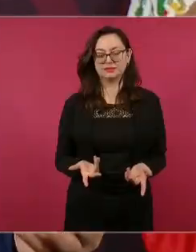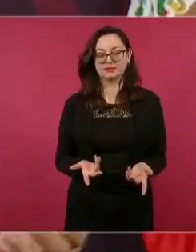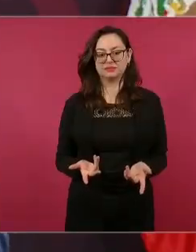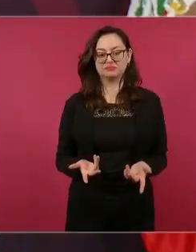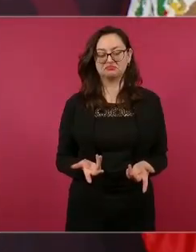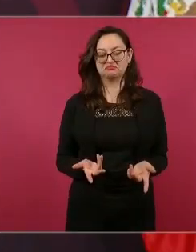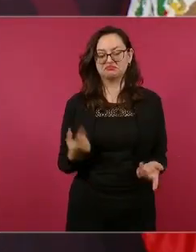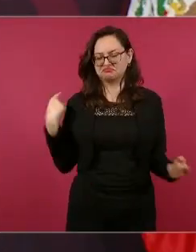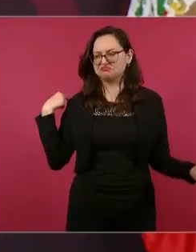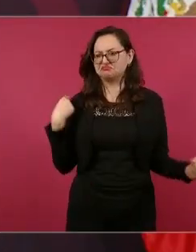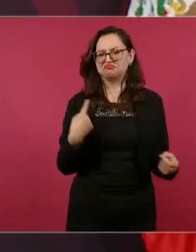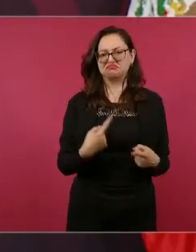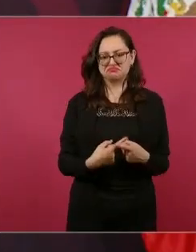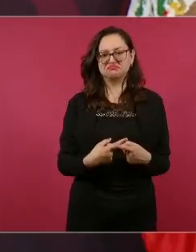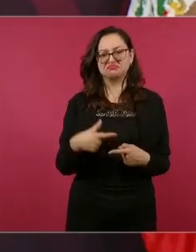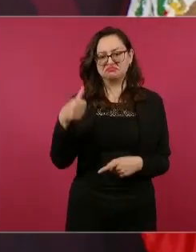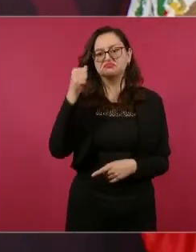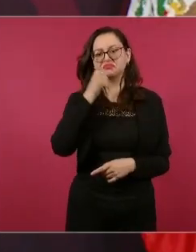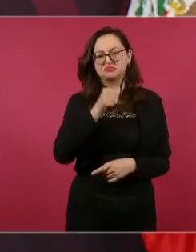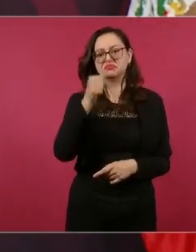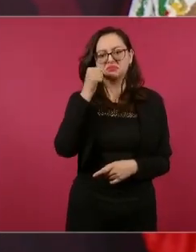pero como decía Juárez,